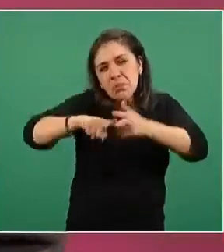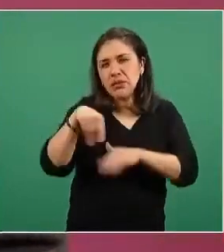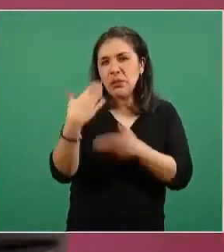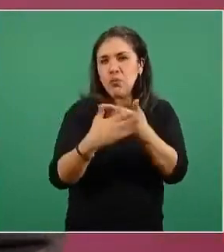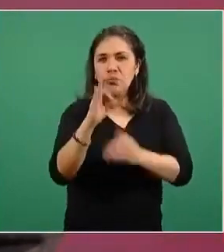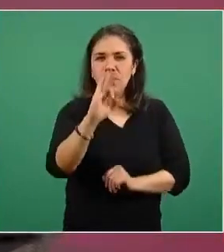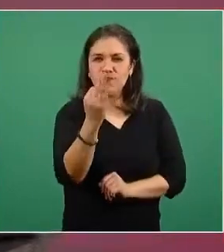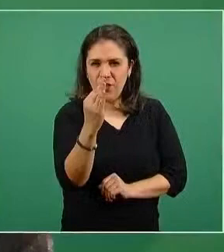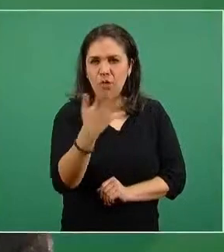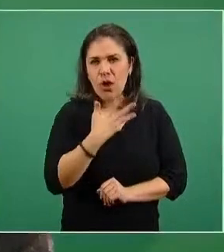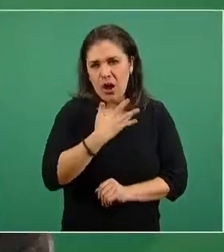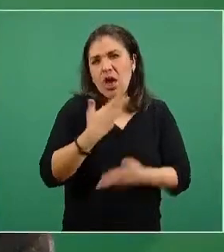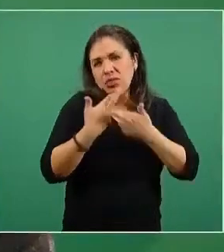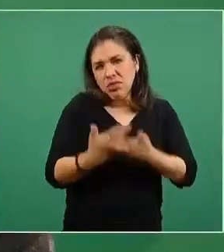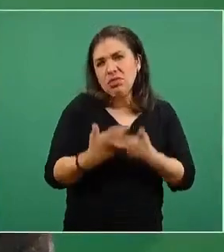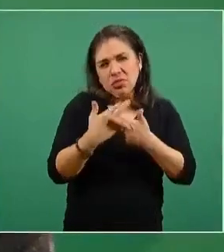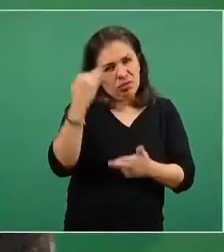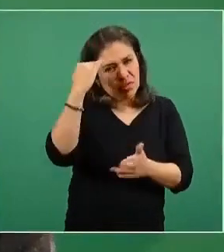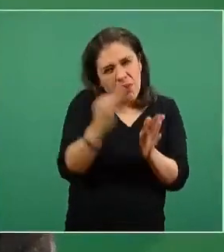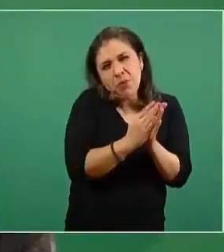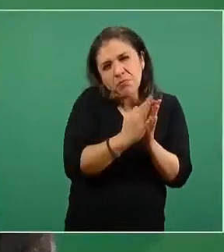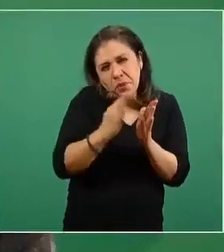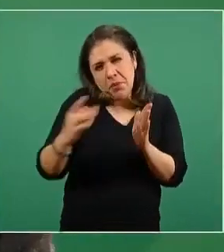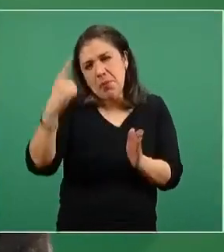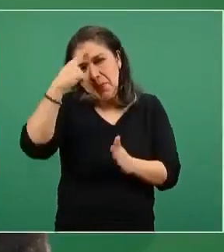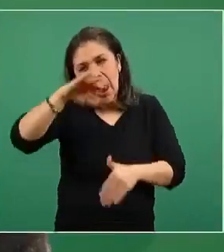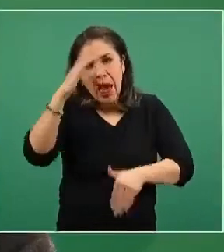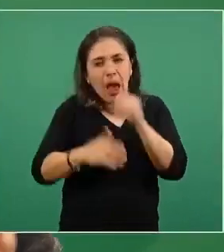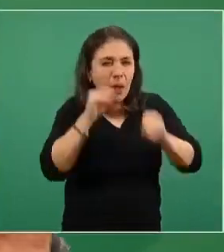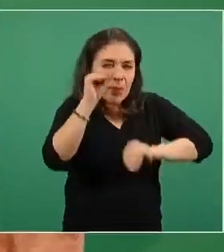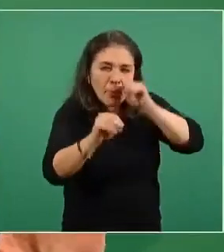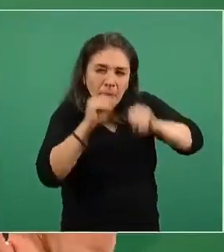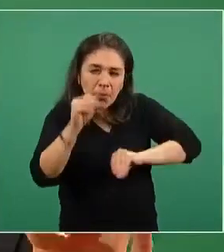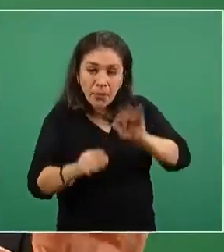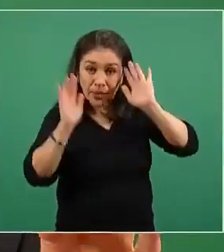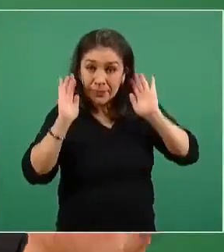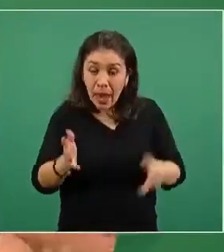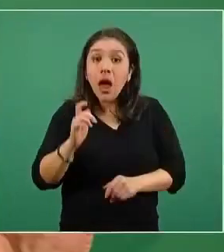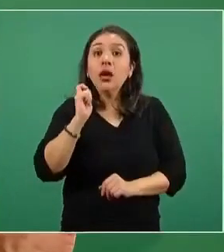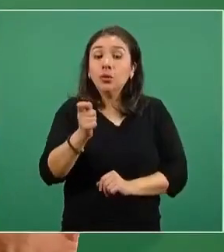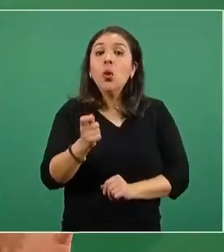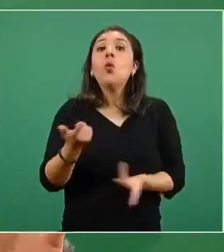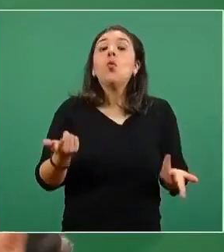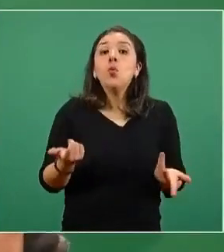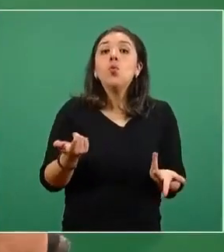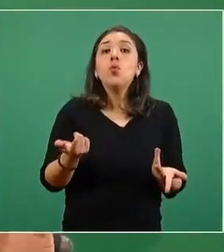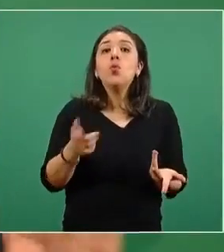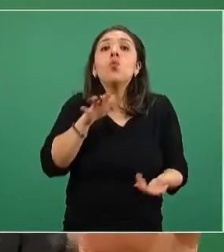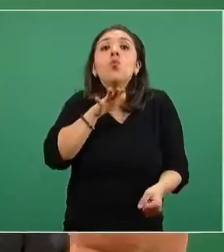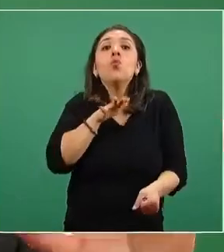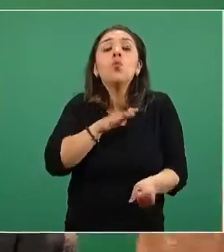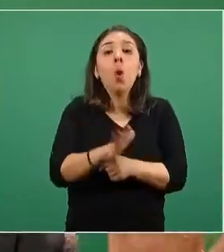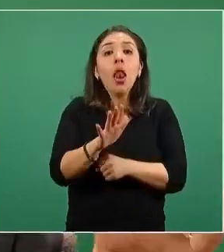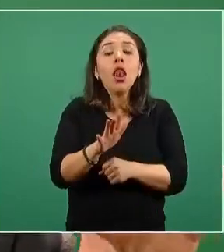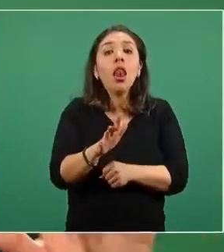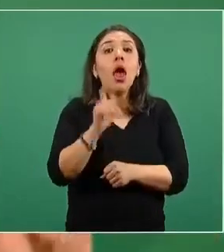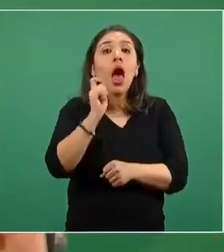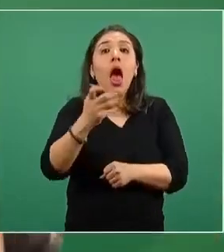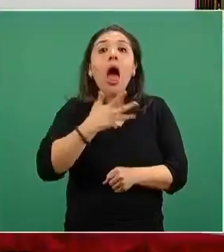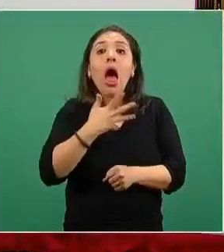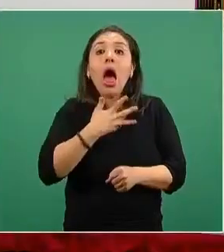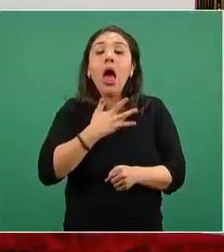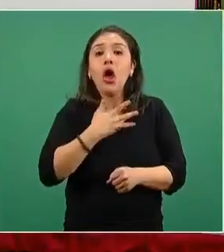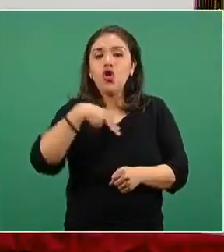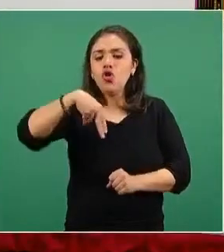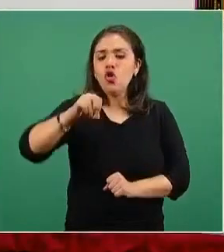febrero, tenemos todavía un buen tiempo para terminar de detallarlo, cuáles serían los elementos de esta red,